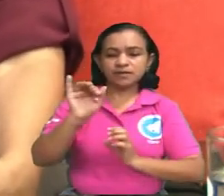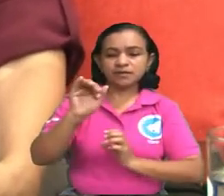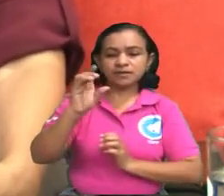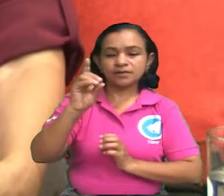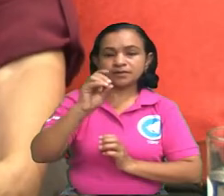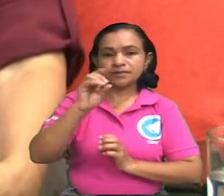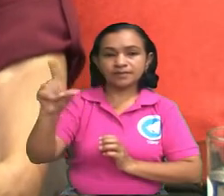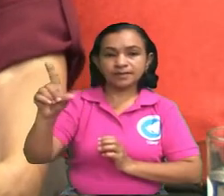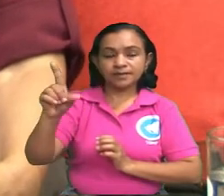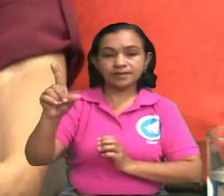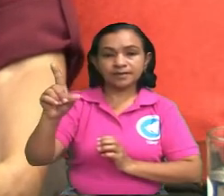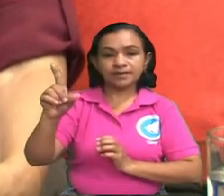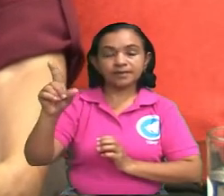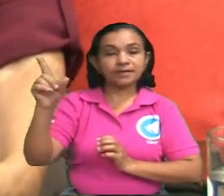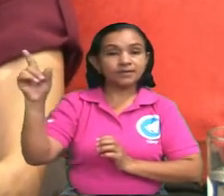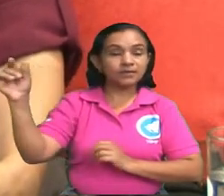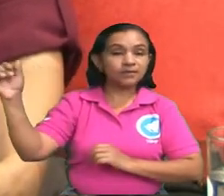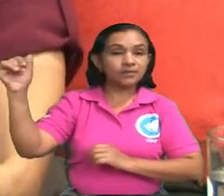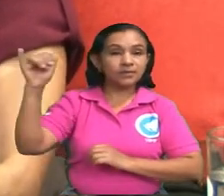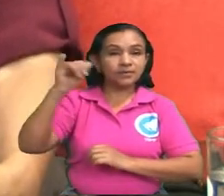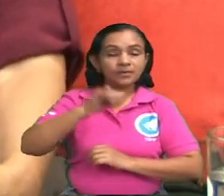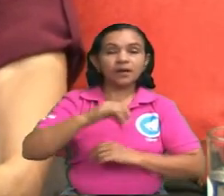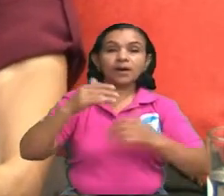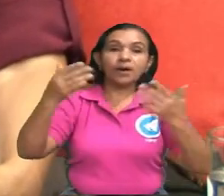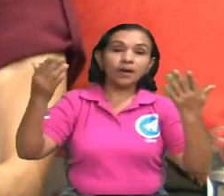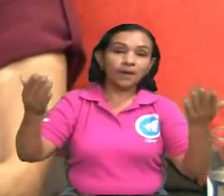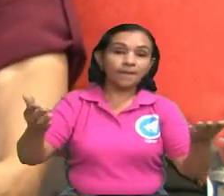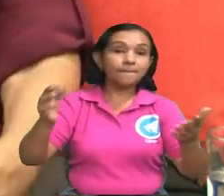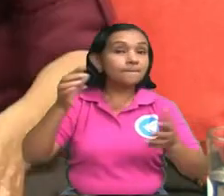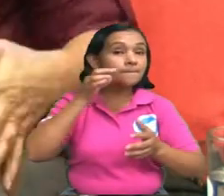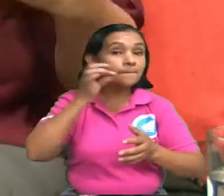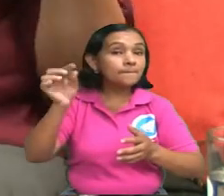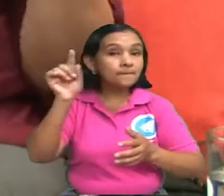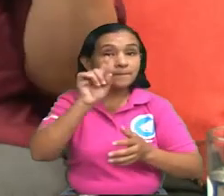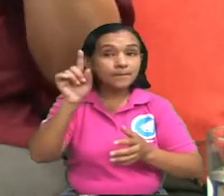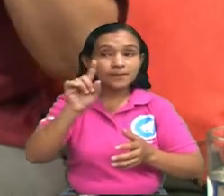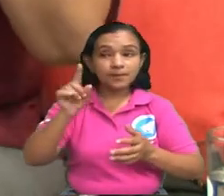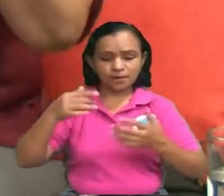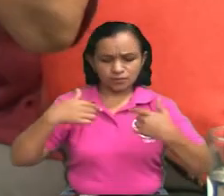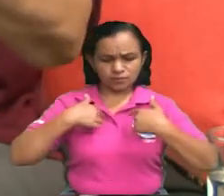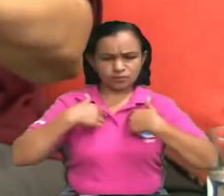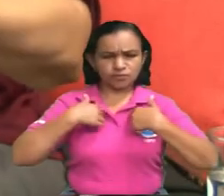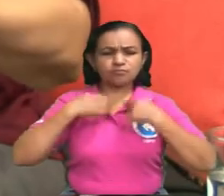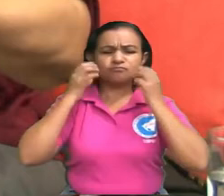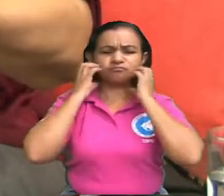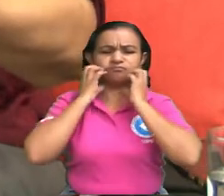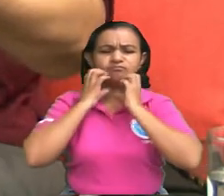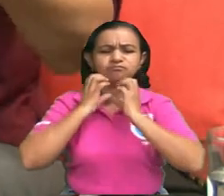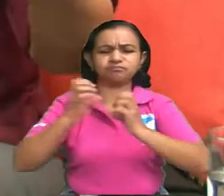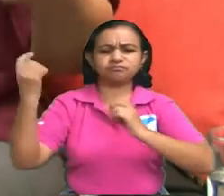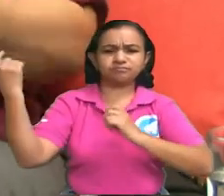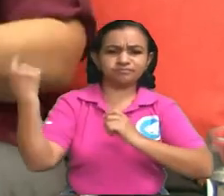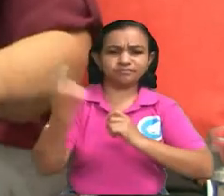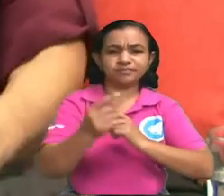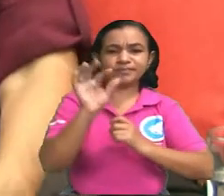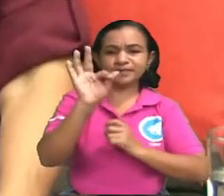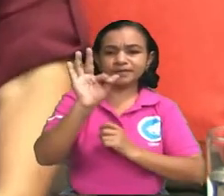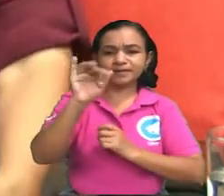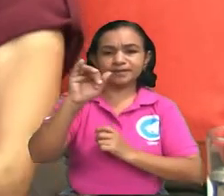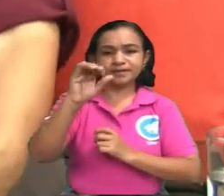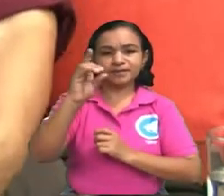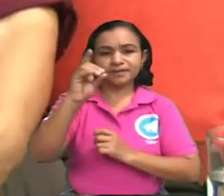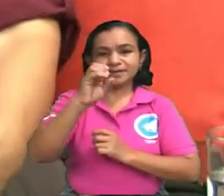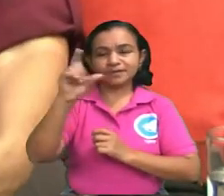a la conmemoración nuestra de la revolución, dice: bueno, ahora no está un pelo de Fidel, estoy yo completo y la barba completa. Fue